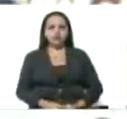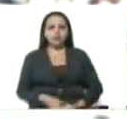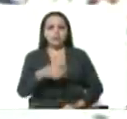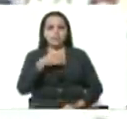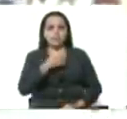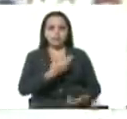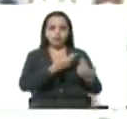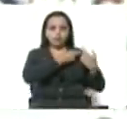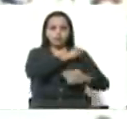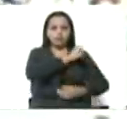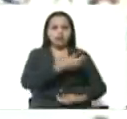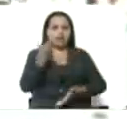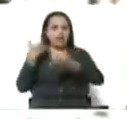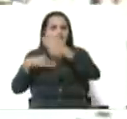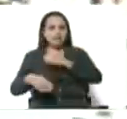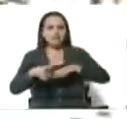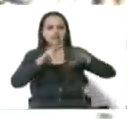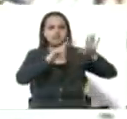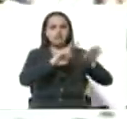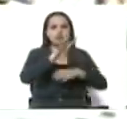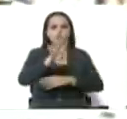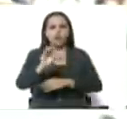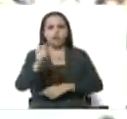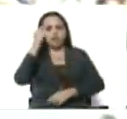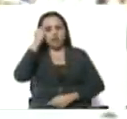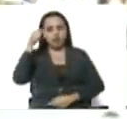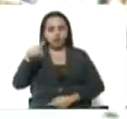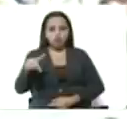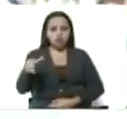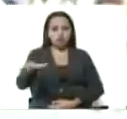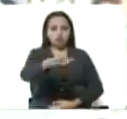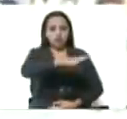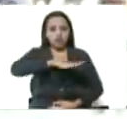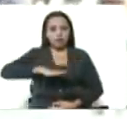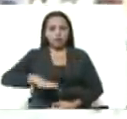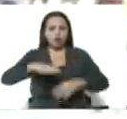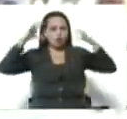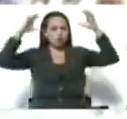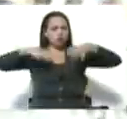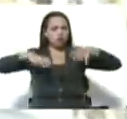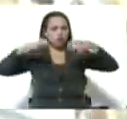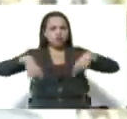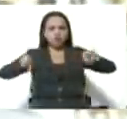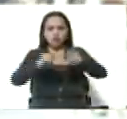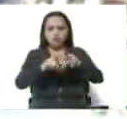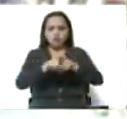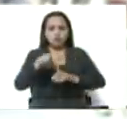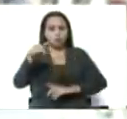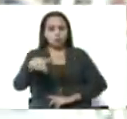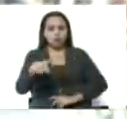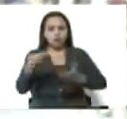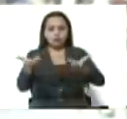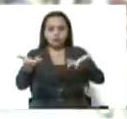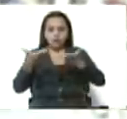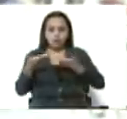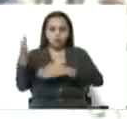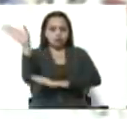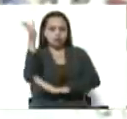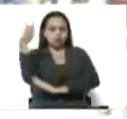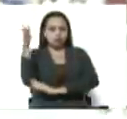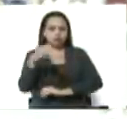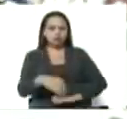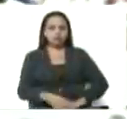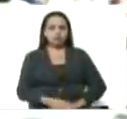jefe hace 740 días ustedes en este patio con una lluvia parecida a la de hoy me entrego este estandarte